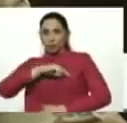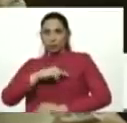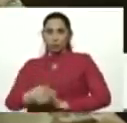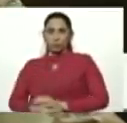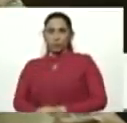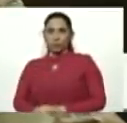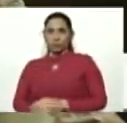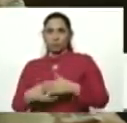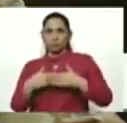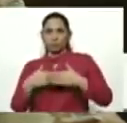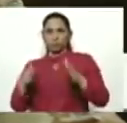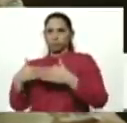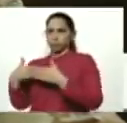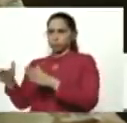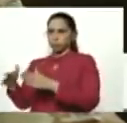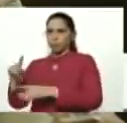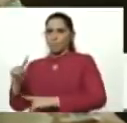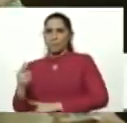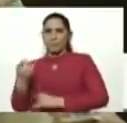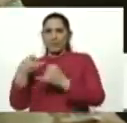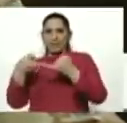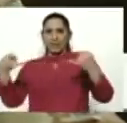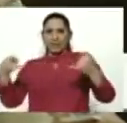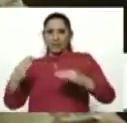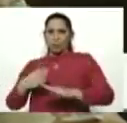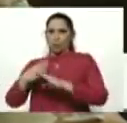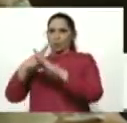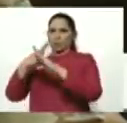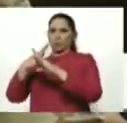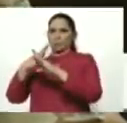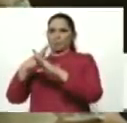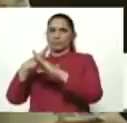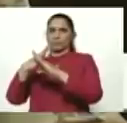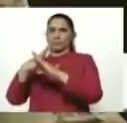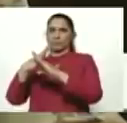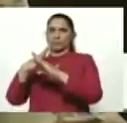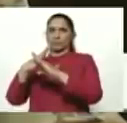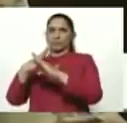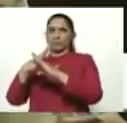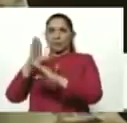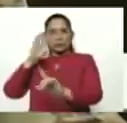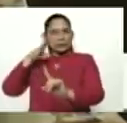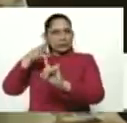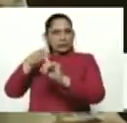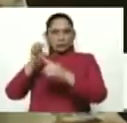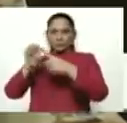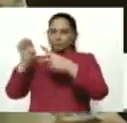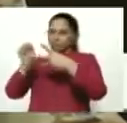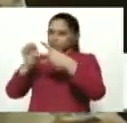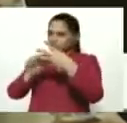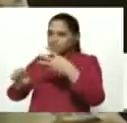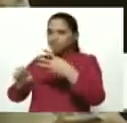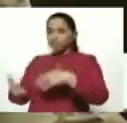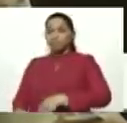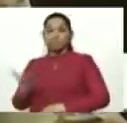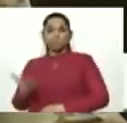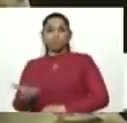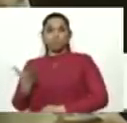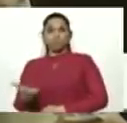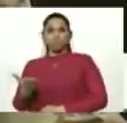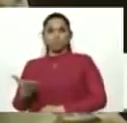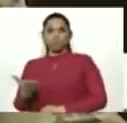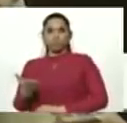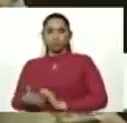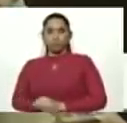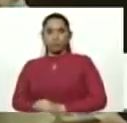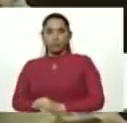hemos garantizado la primera línea de contención que se trazó como estrategia fundamental